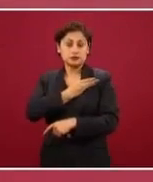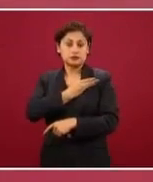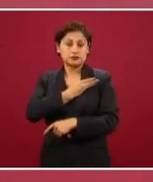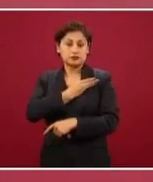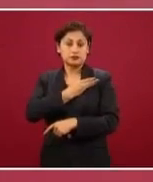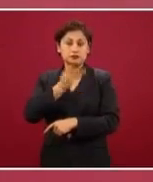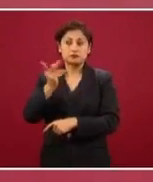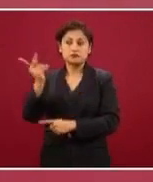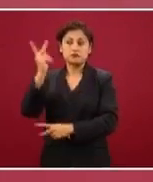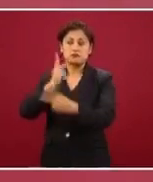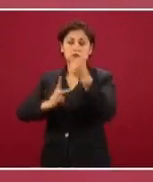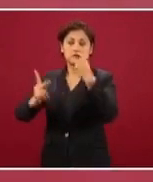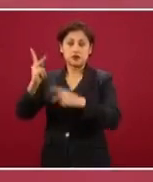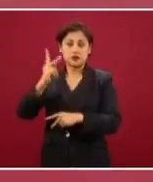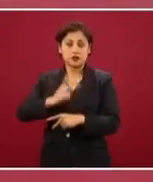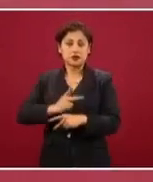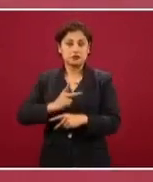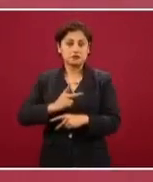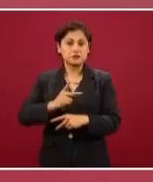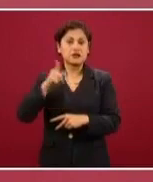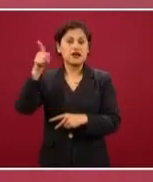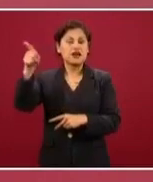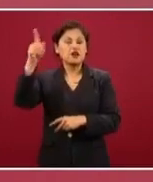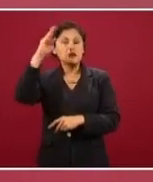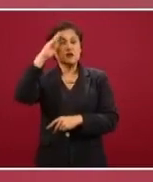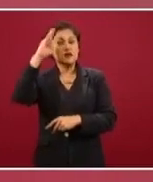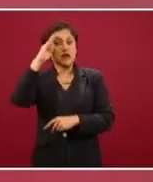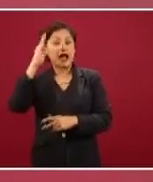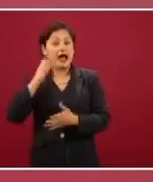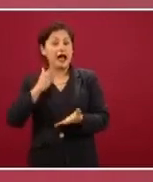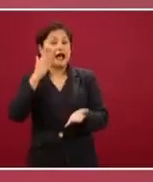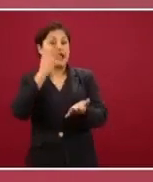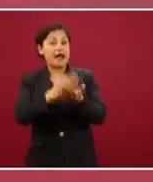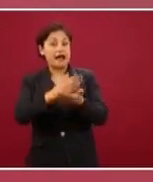Vamos, porque ahí sí estamos